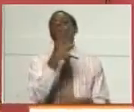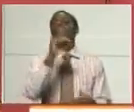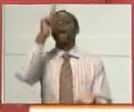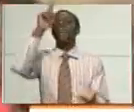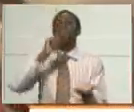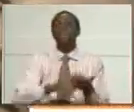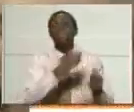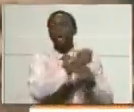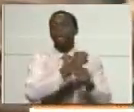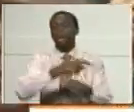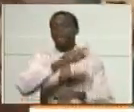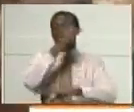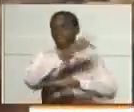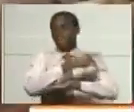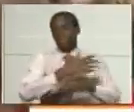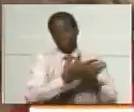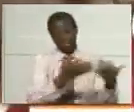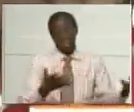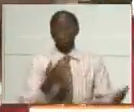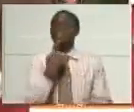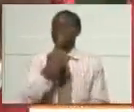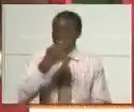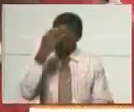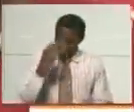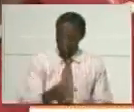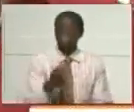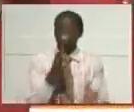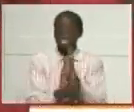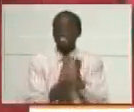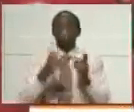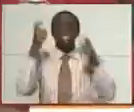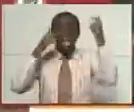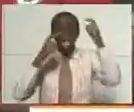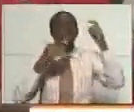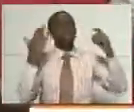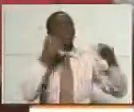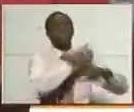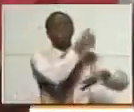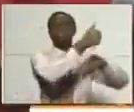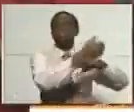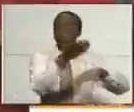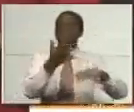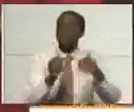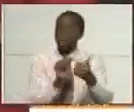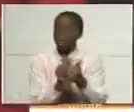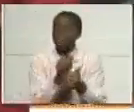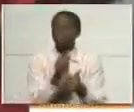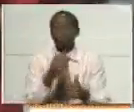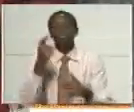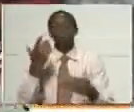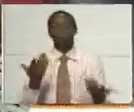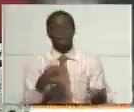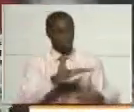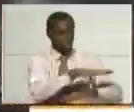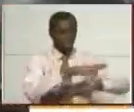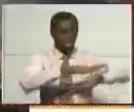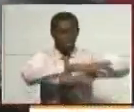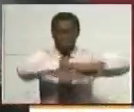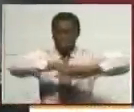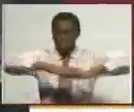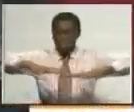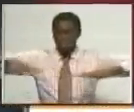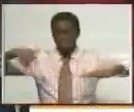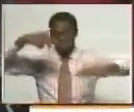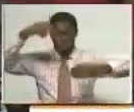decir con claridad que por aquí pasó Chávez, compañero presidente. Así es. Por la faja petrolífera pasó el comandante